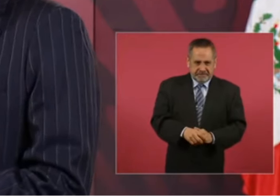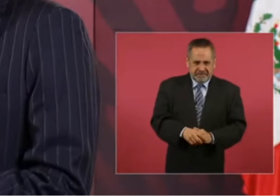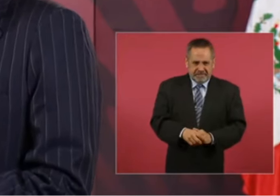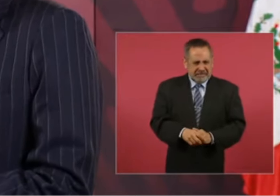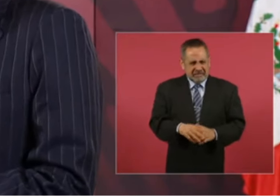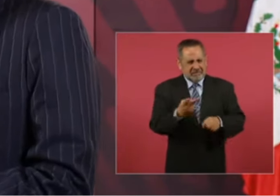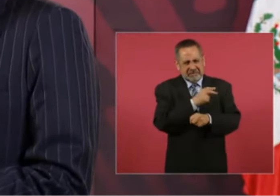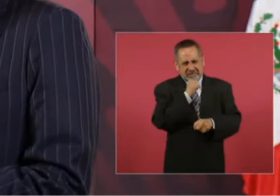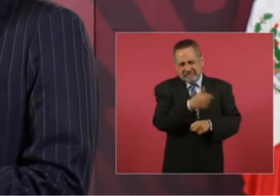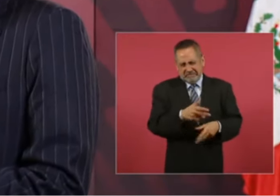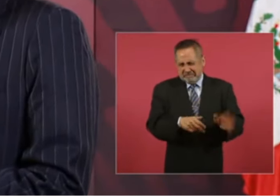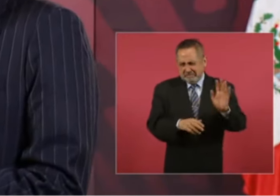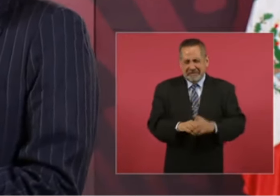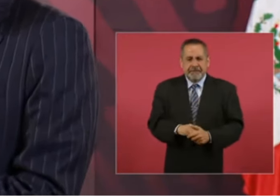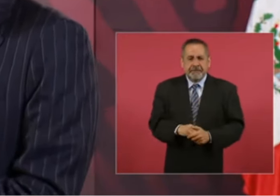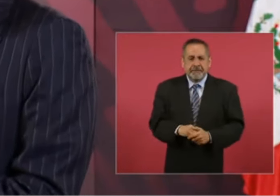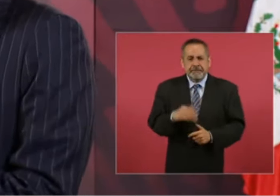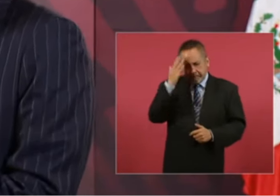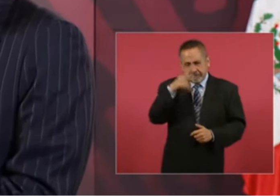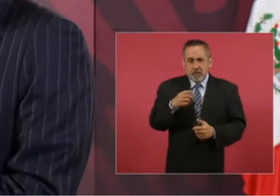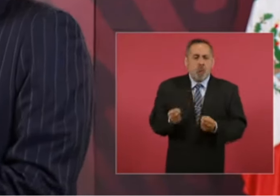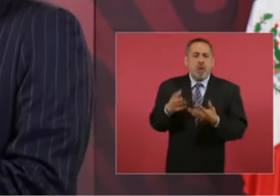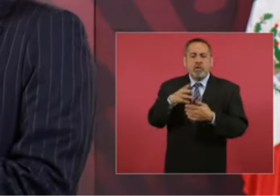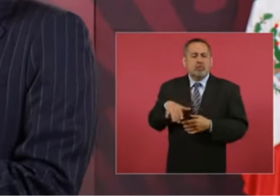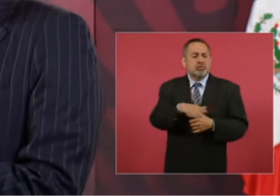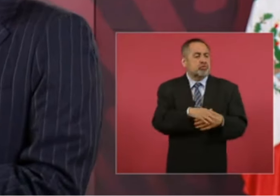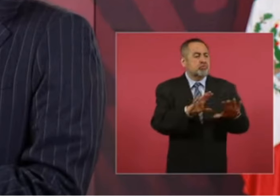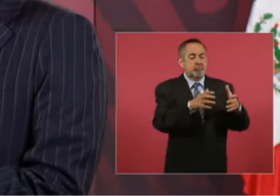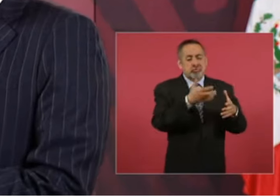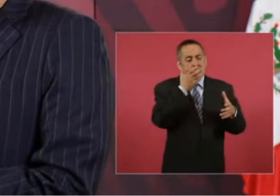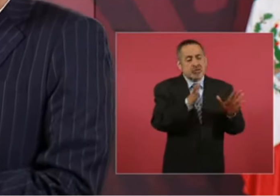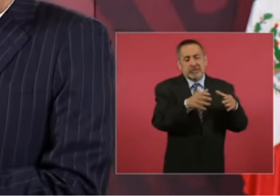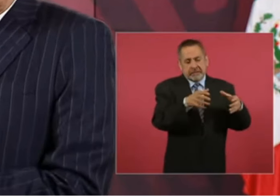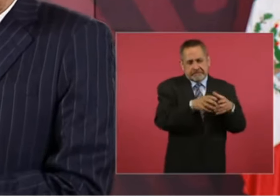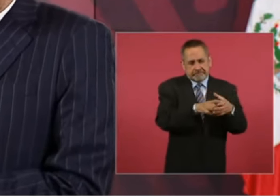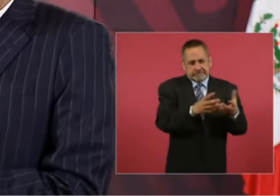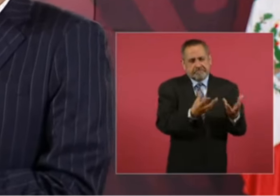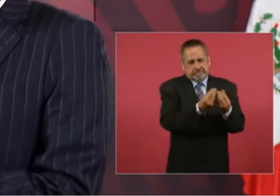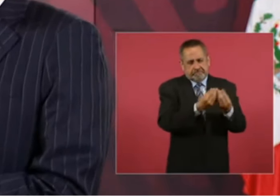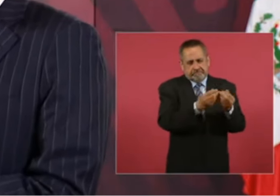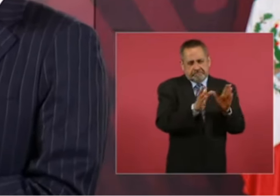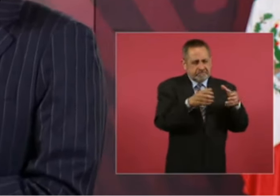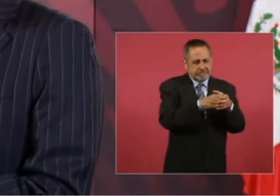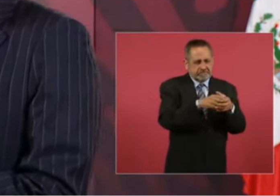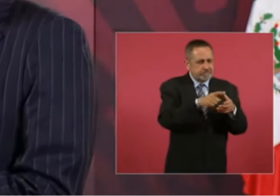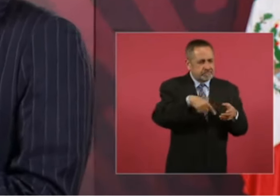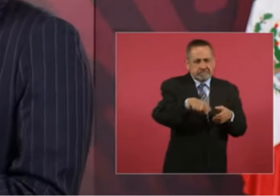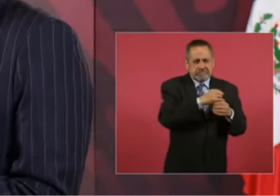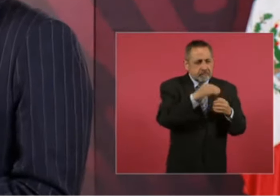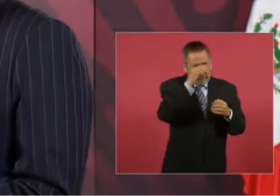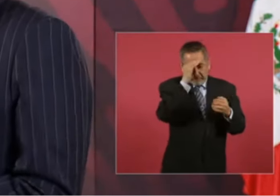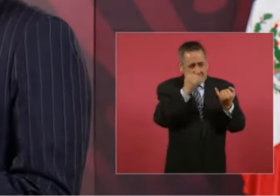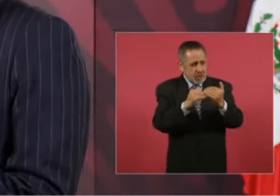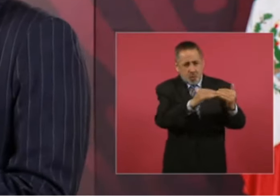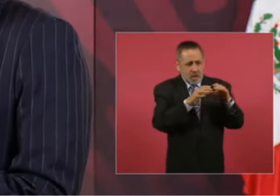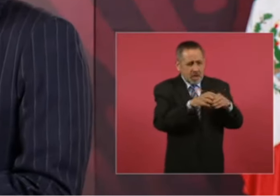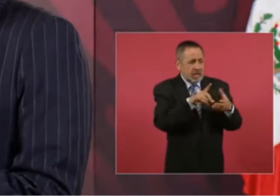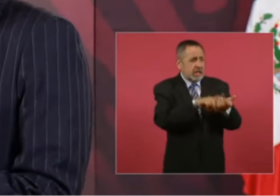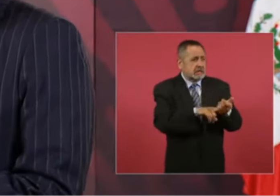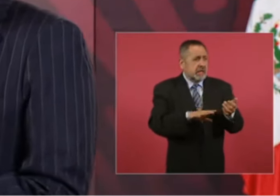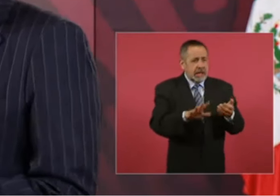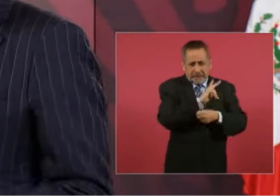No pasa nada. ¿Saben cuántos conservadores o simpatizantes del pensamiento conservador